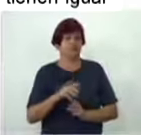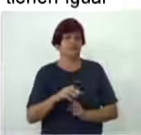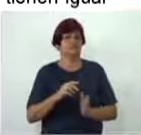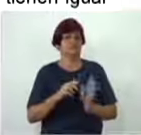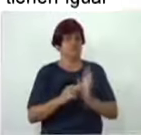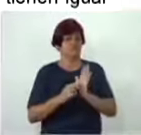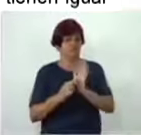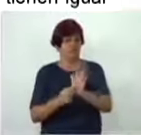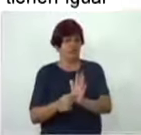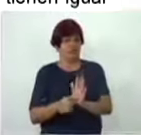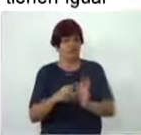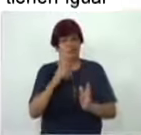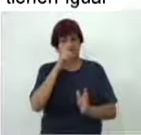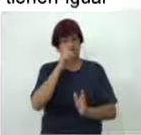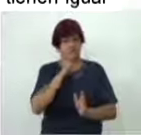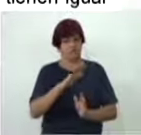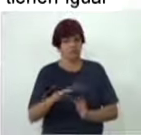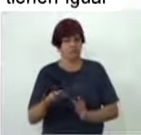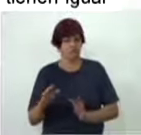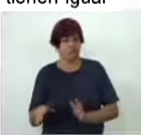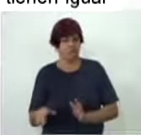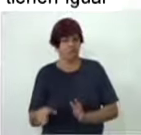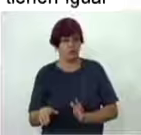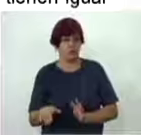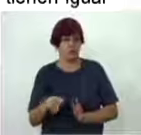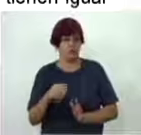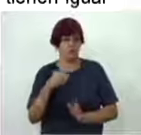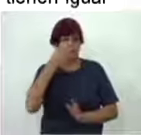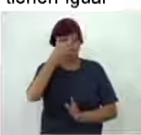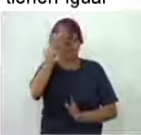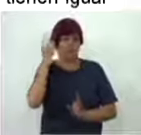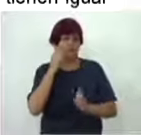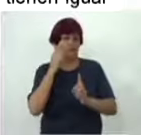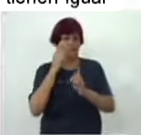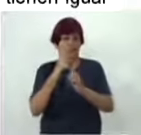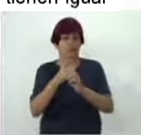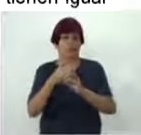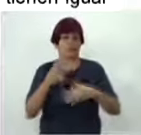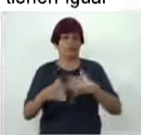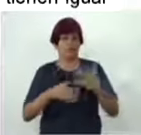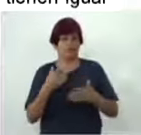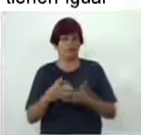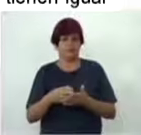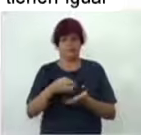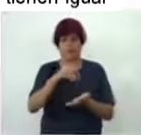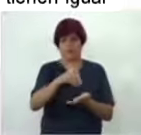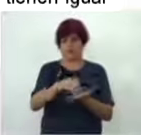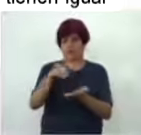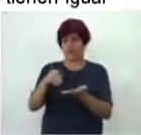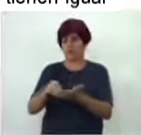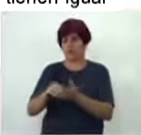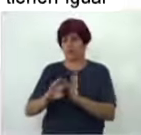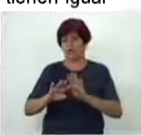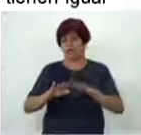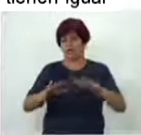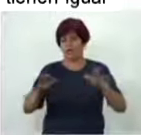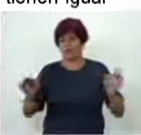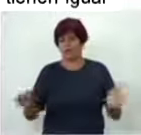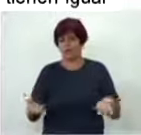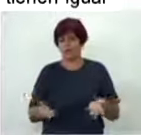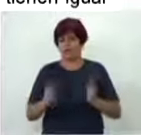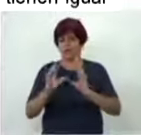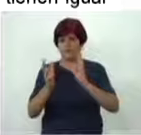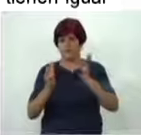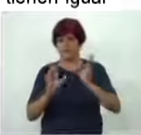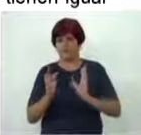las sugerencias que hacen los niños. Esto sin desviarnos del objetivo de la actividad. Y se colocará en cada uno de los manteles las figuras por